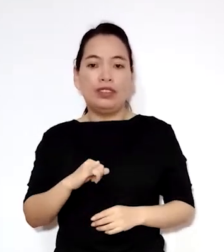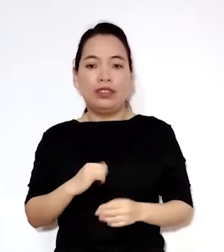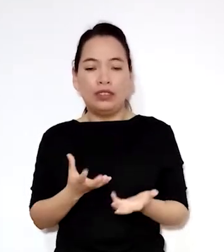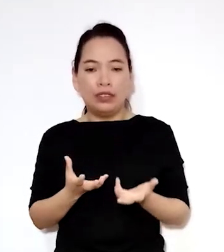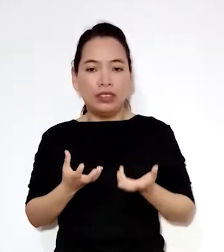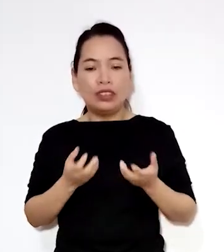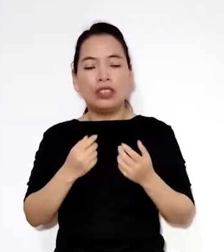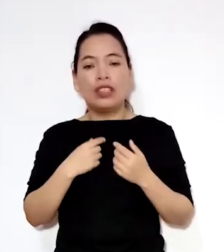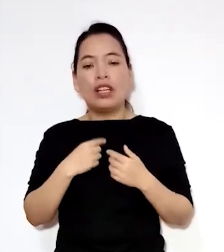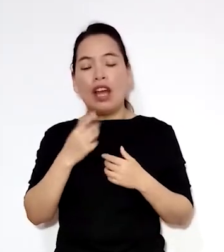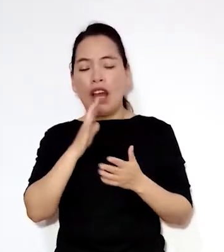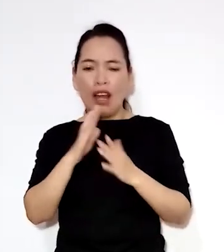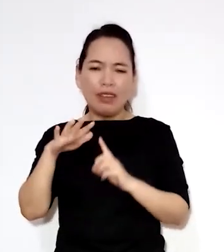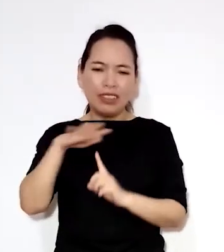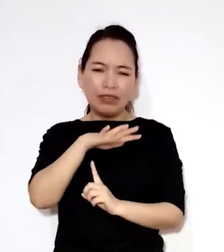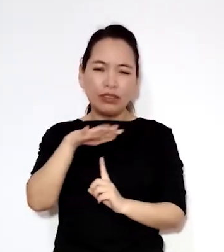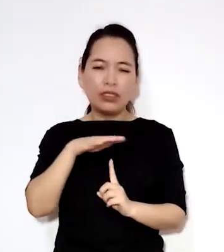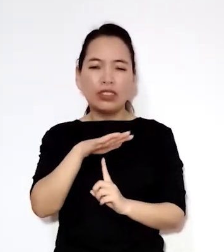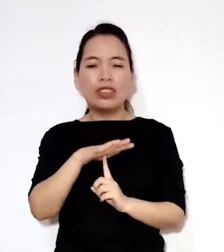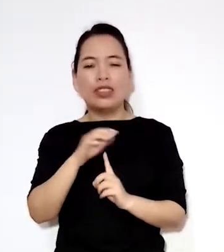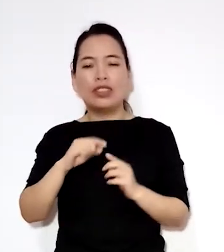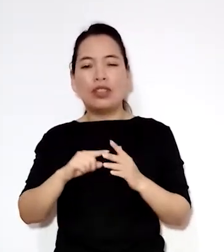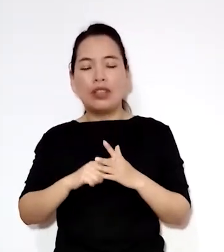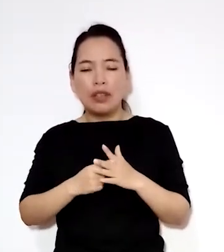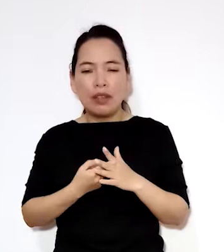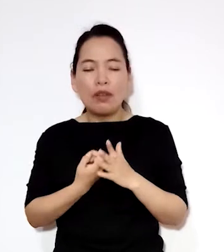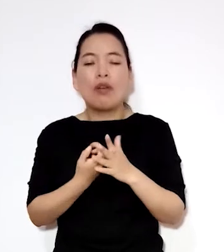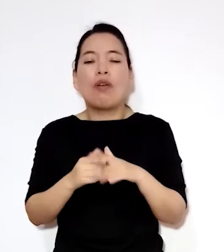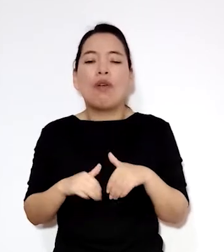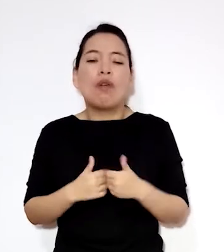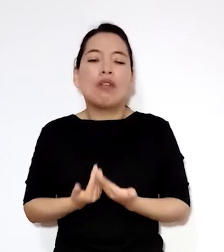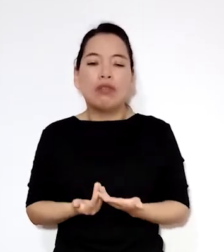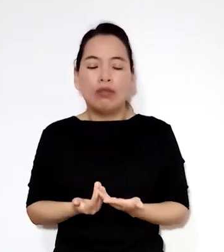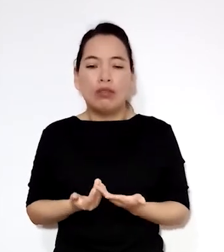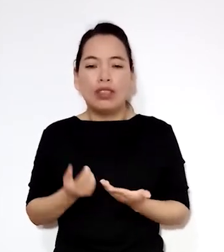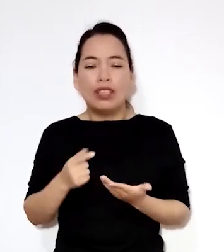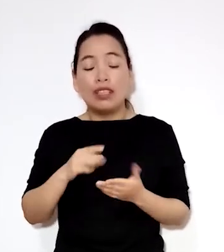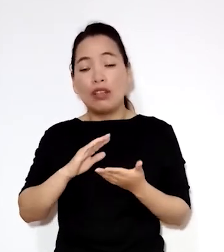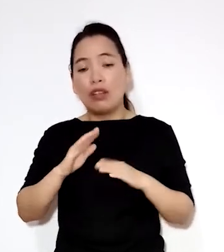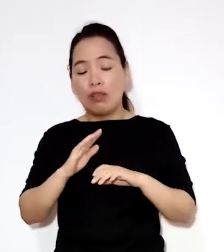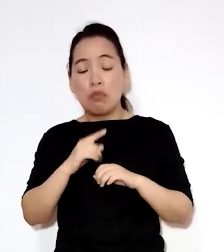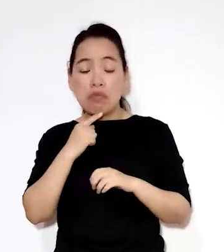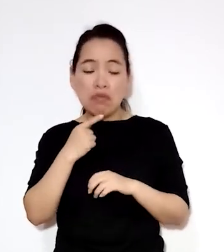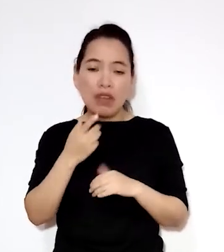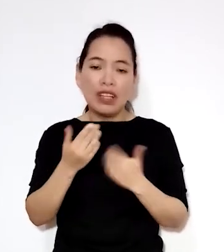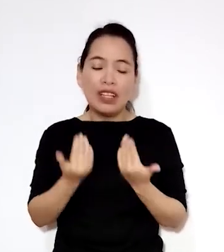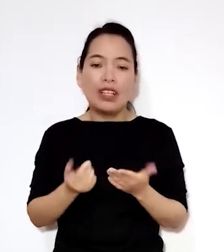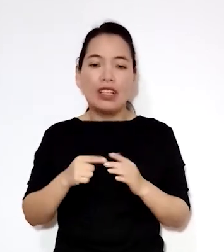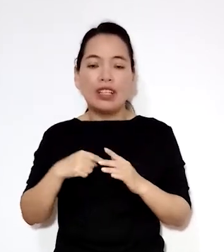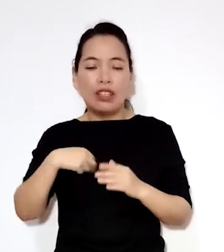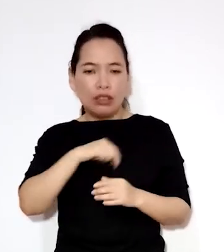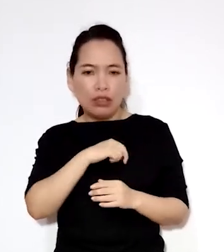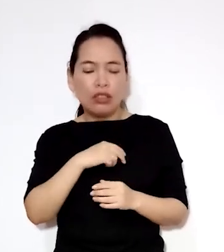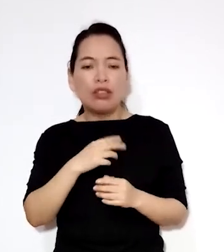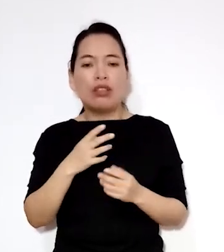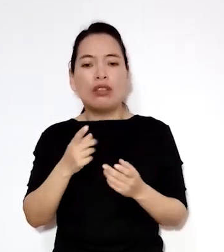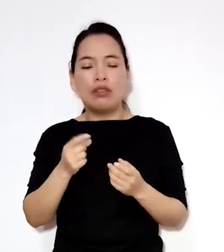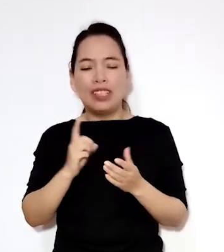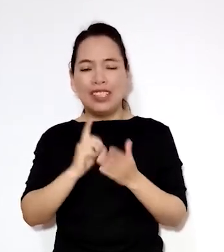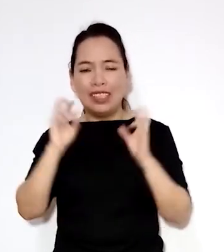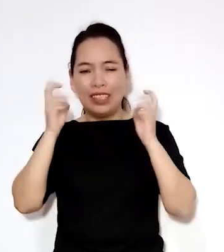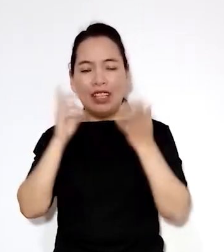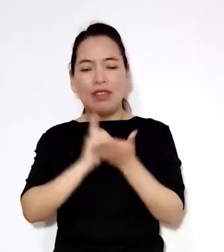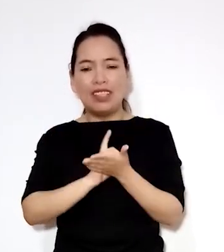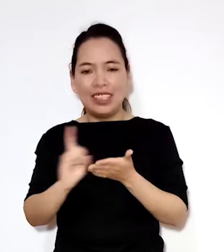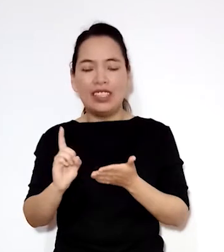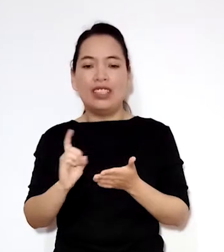quisiera poder contextualizar nuestro punto de partida y comentarles que para la CLADE el tema